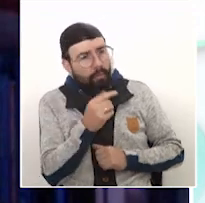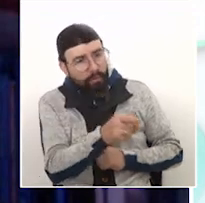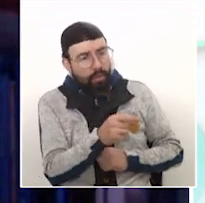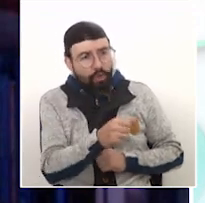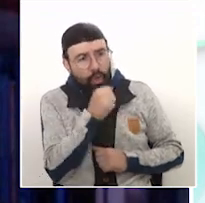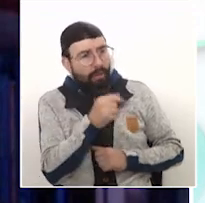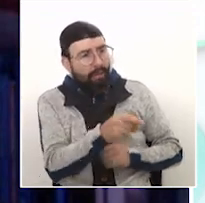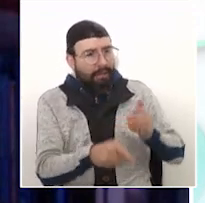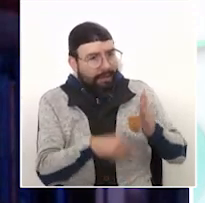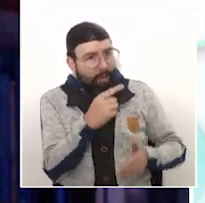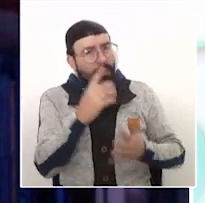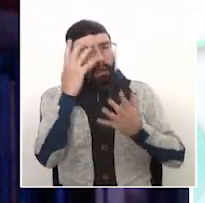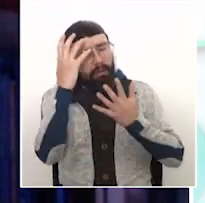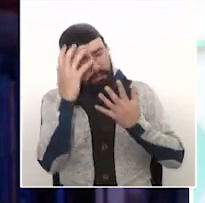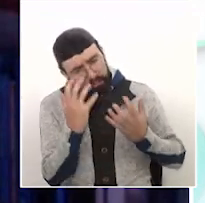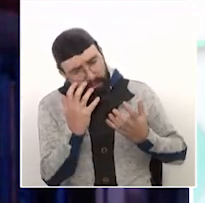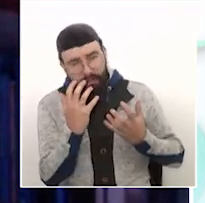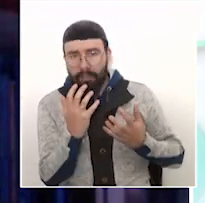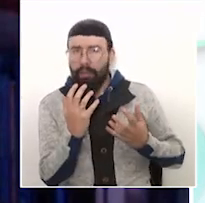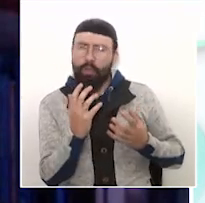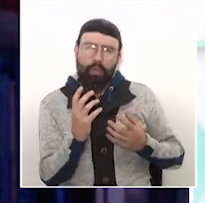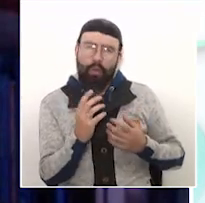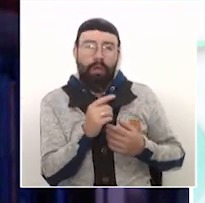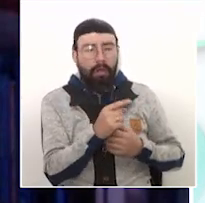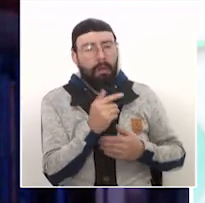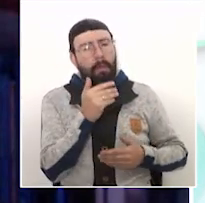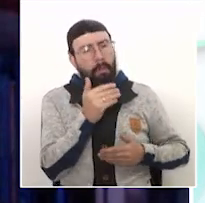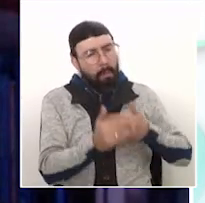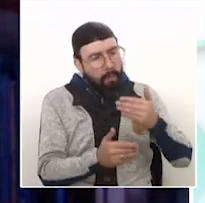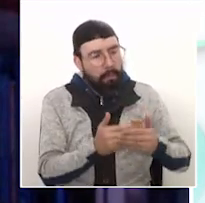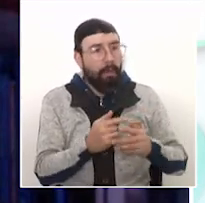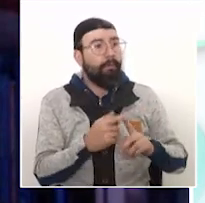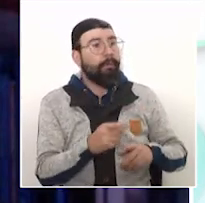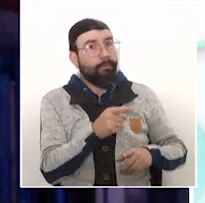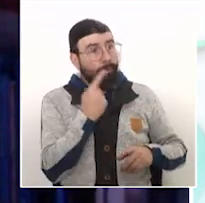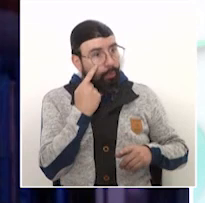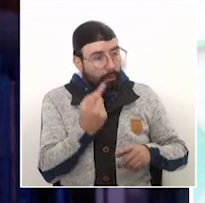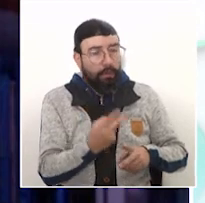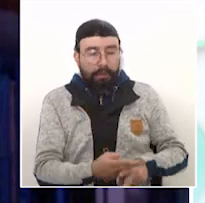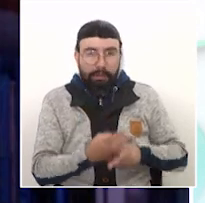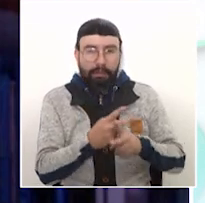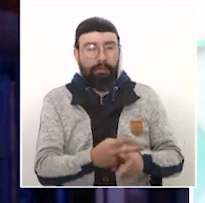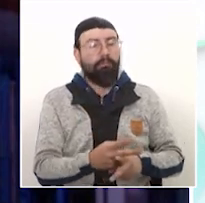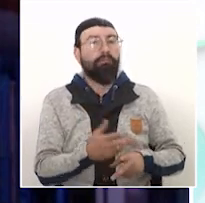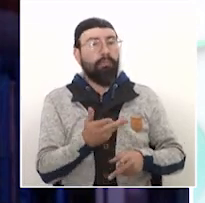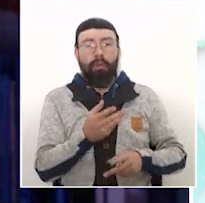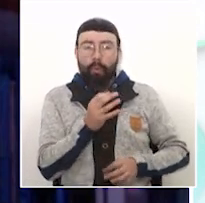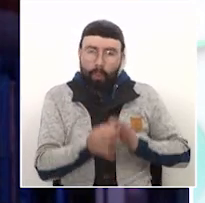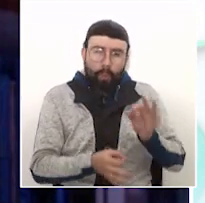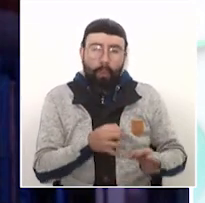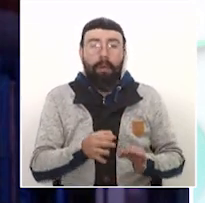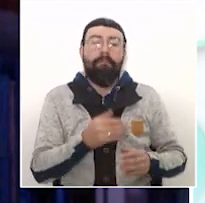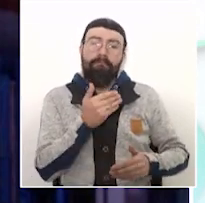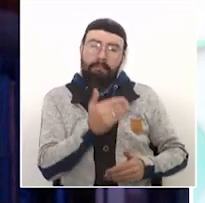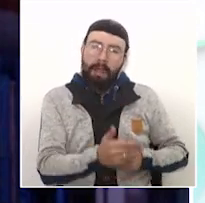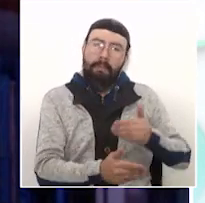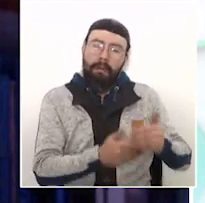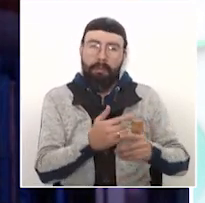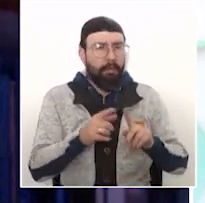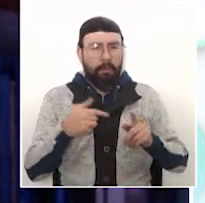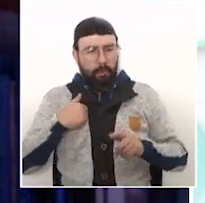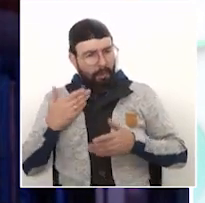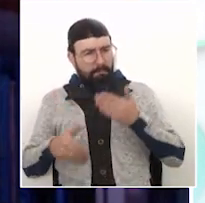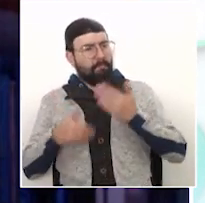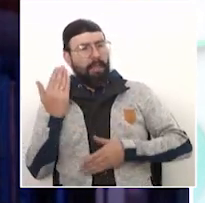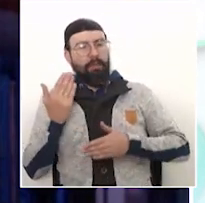a depresión, va a bajar mucho, luego si no se cuida, va a bajar estado semidepresivo y luego a depresivo. Pero si eso lo hacemos desde el